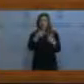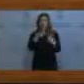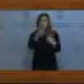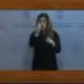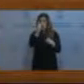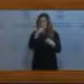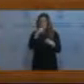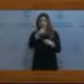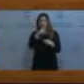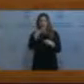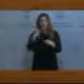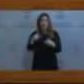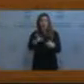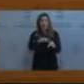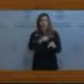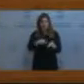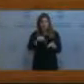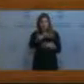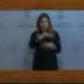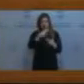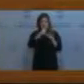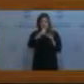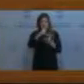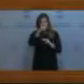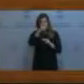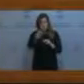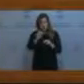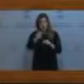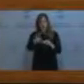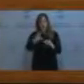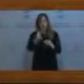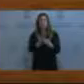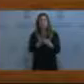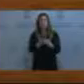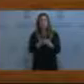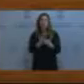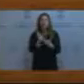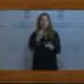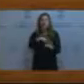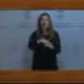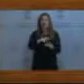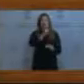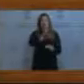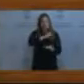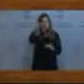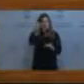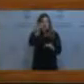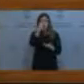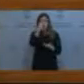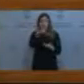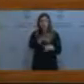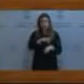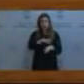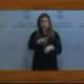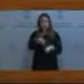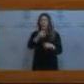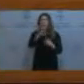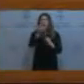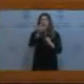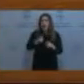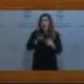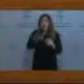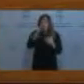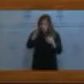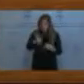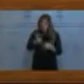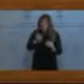UCA. También hay una propuesta del Centro Piloto de Podología con todos sus costes reales y tal, siempre mirando